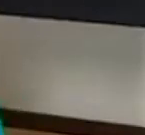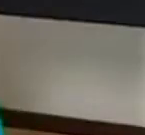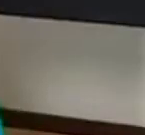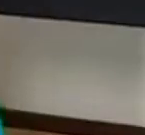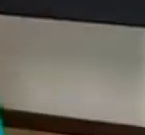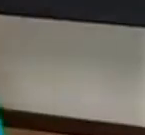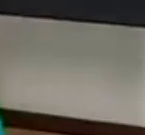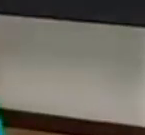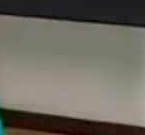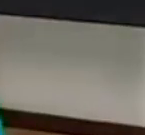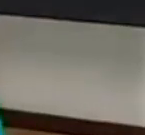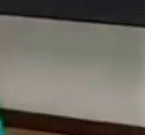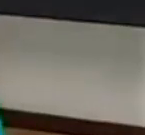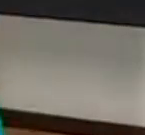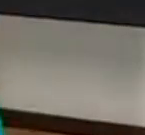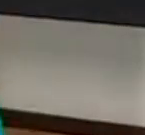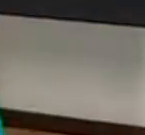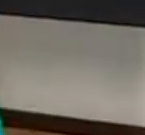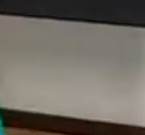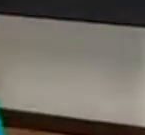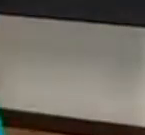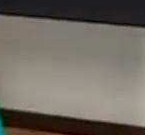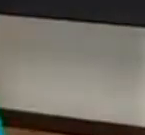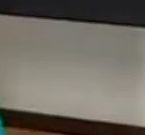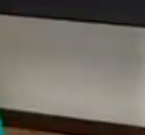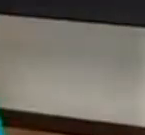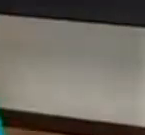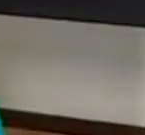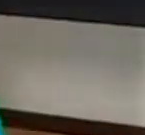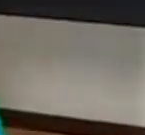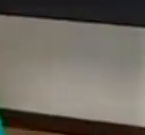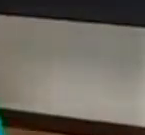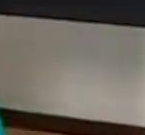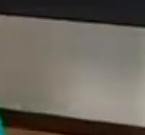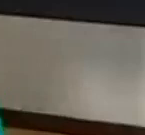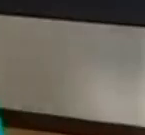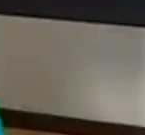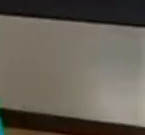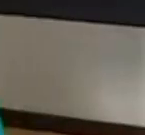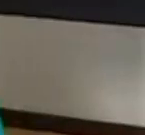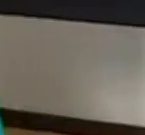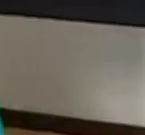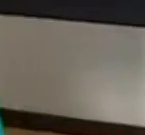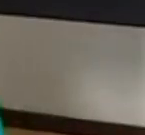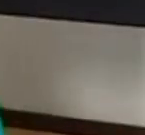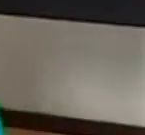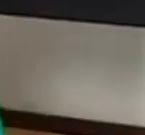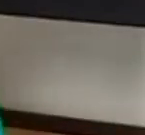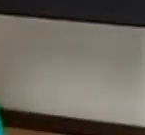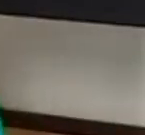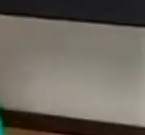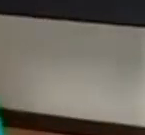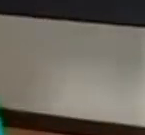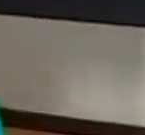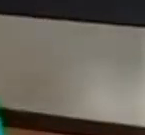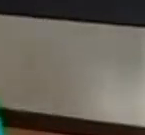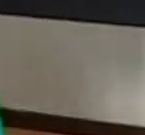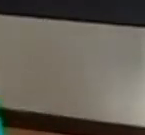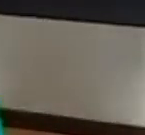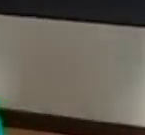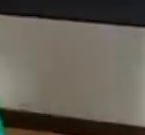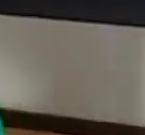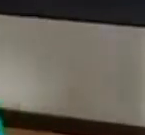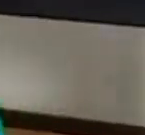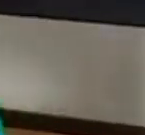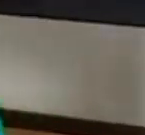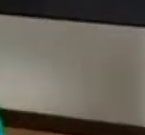una sigla. Los acrónimos se pueden escribir con la inicial mayúscula y las demás no. Muy